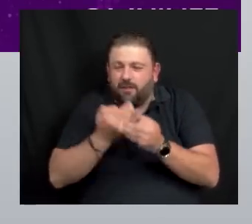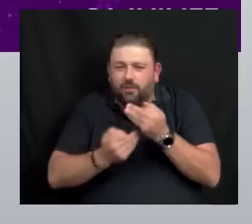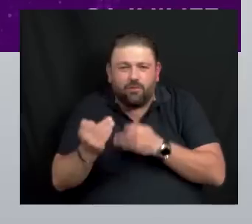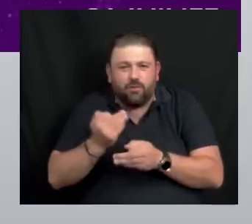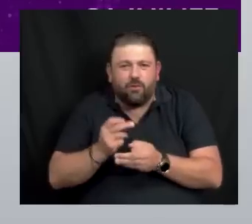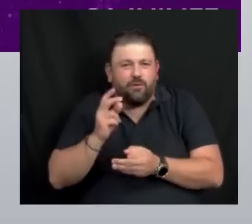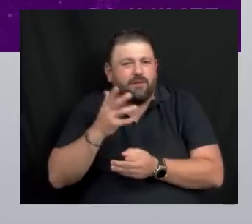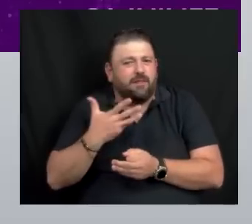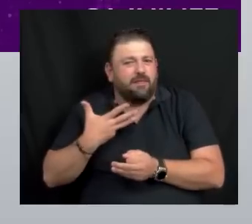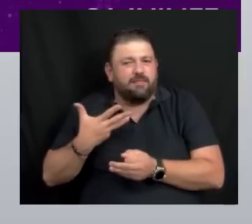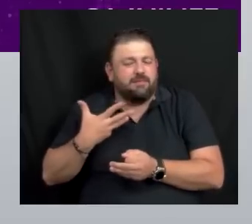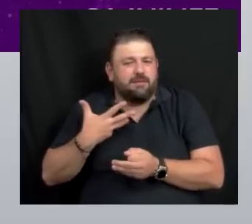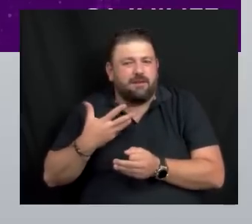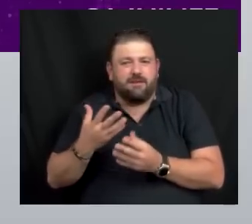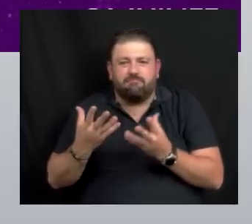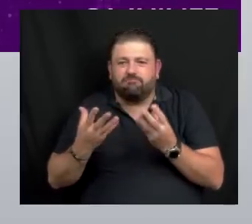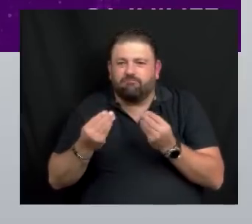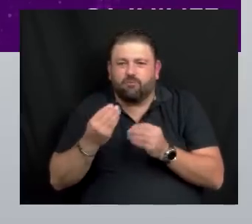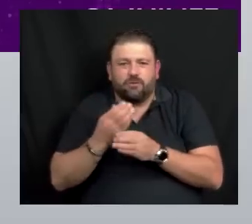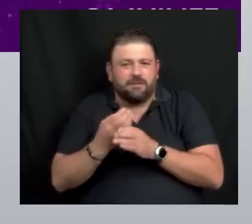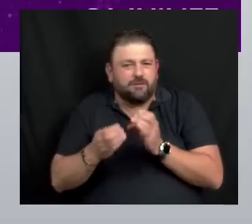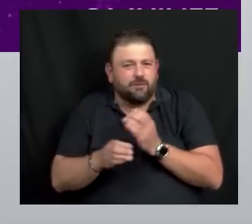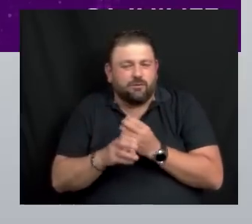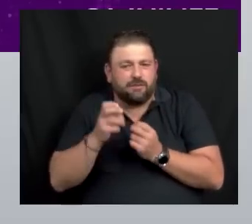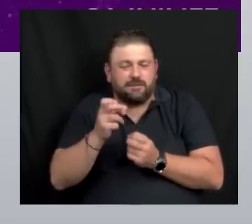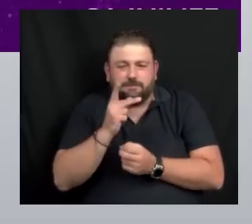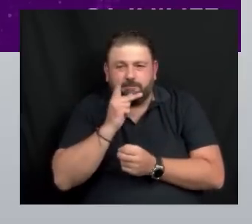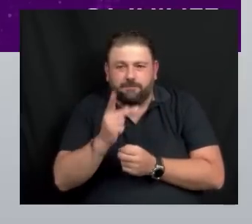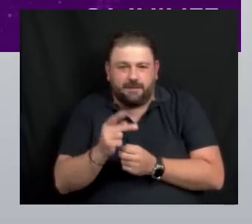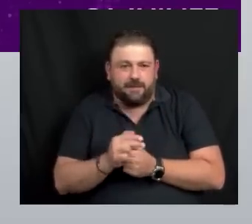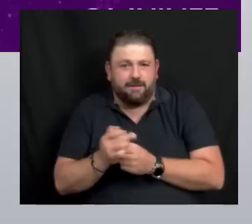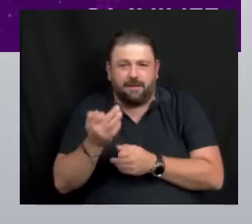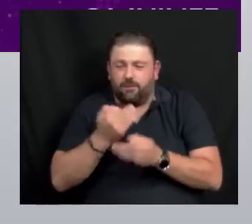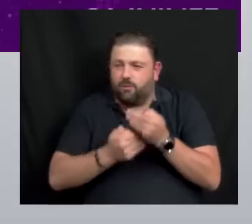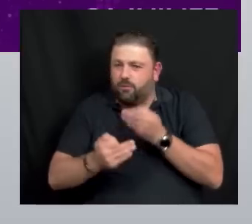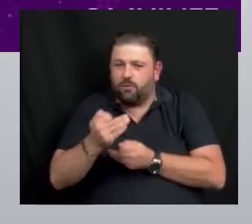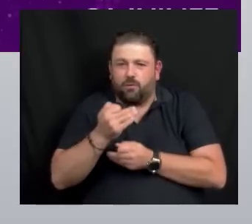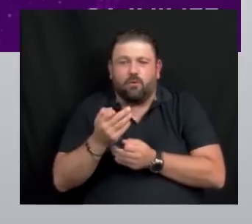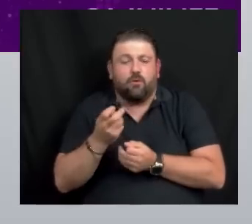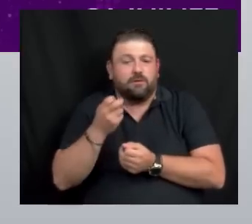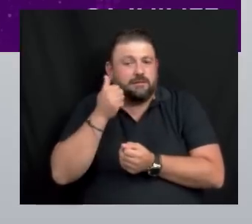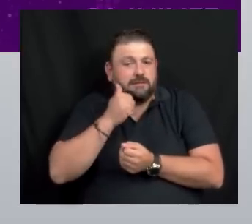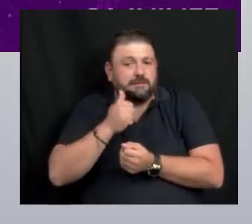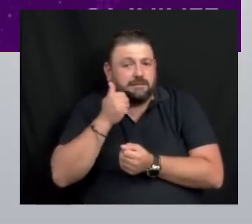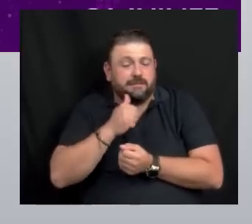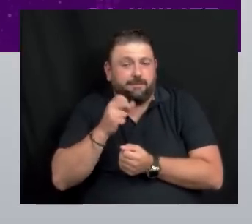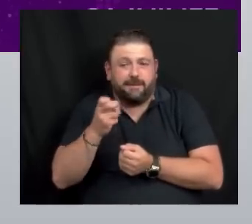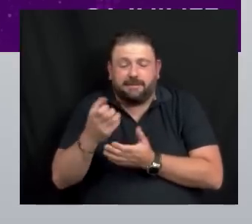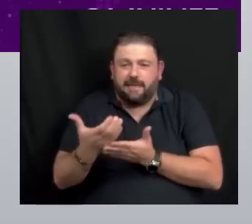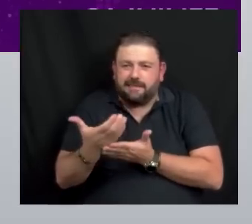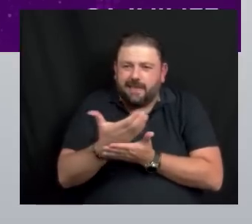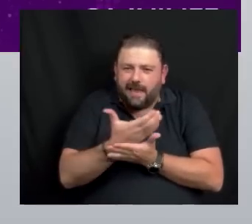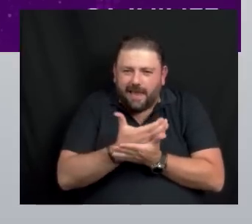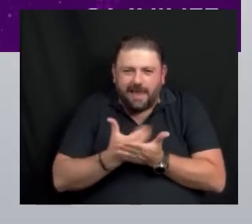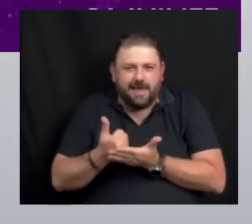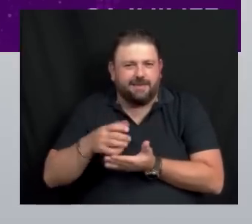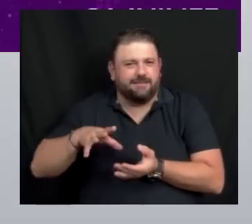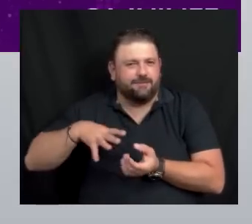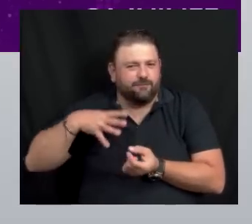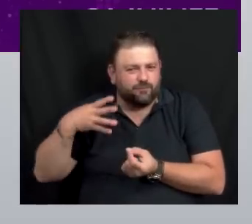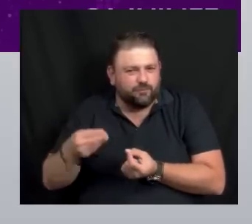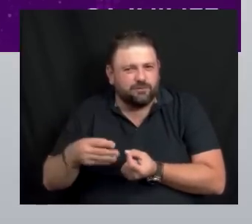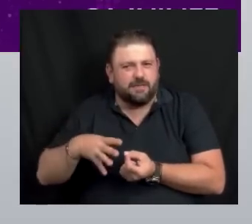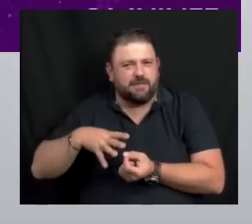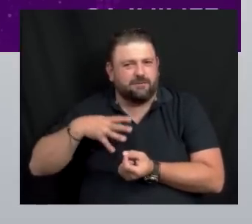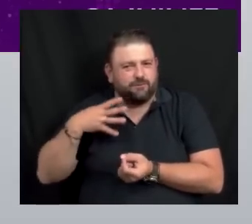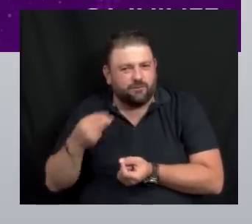significado de esa palabra. Lo que engrandece es esa humildad y esas ganas de siempre estar con